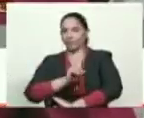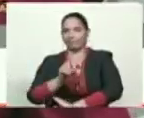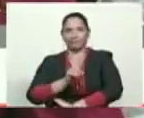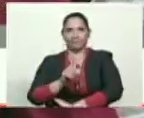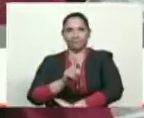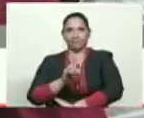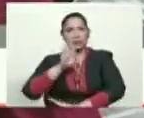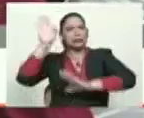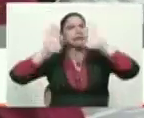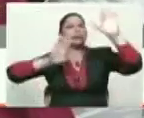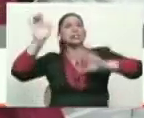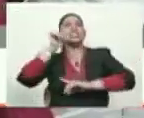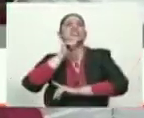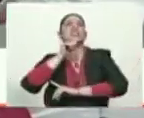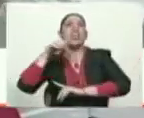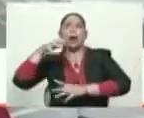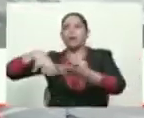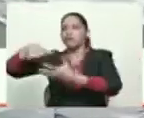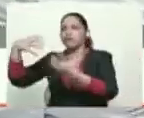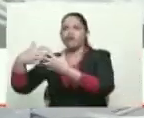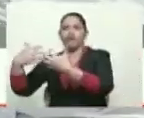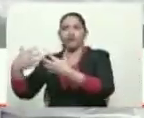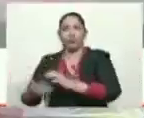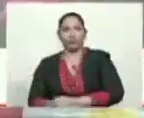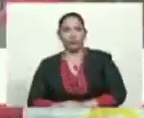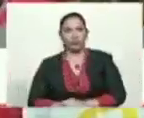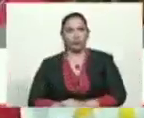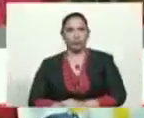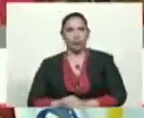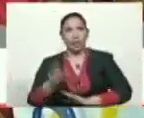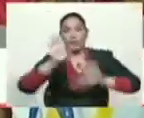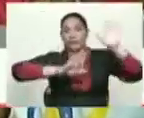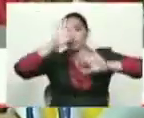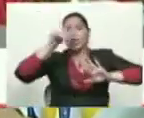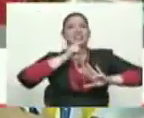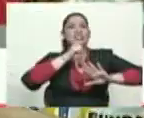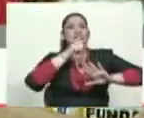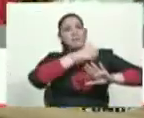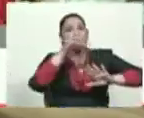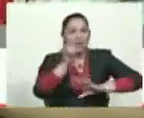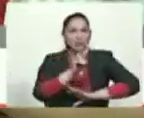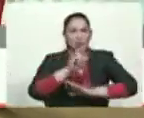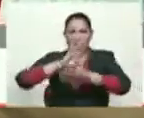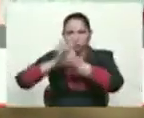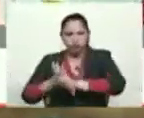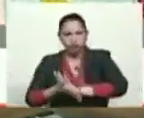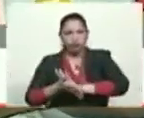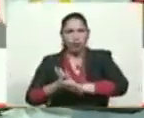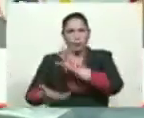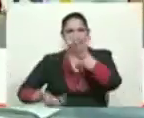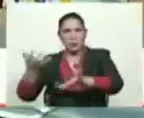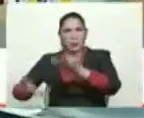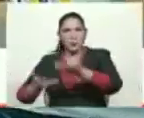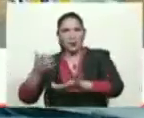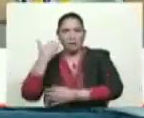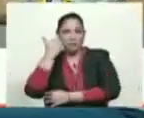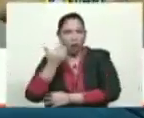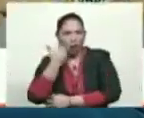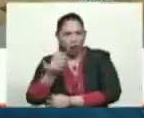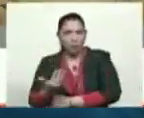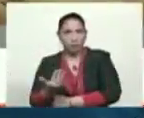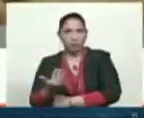que levante la mano quien quiera guarimbas que levante la mano quien quiera una venezuela destruida quemada fea